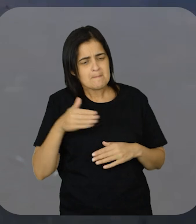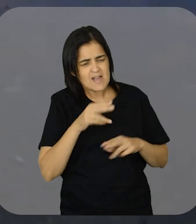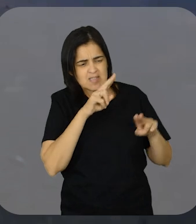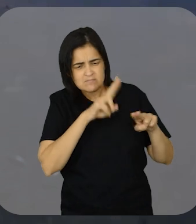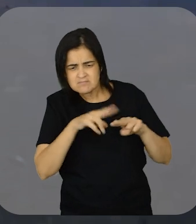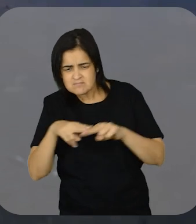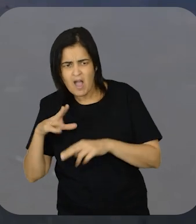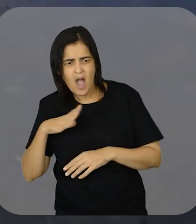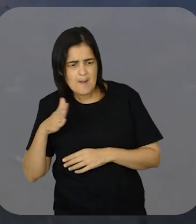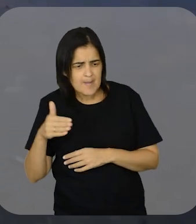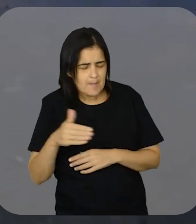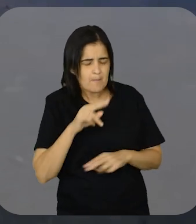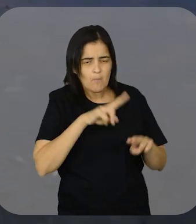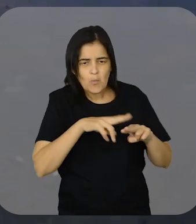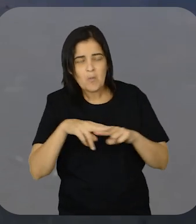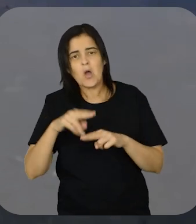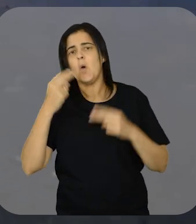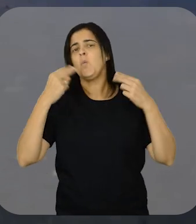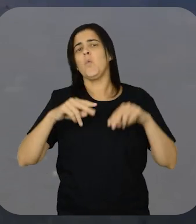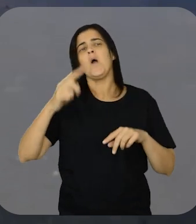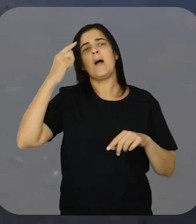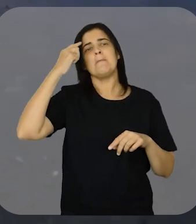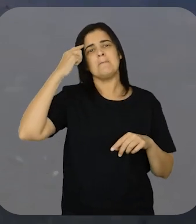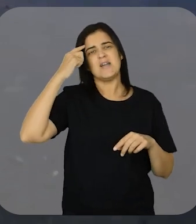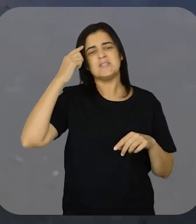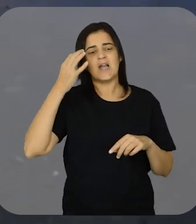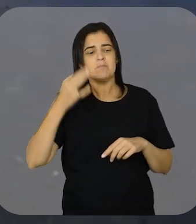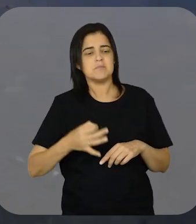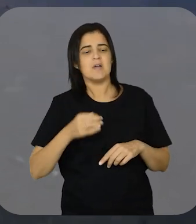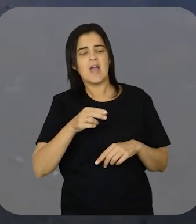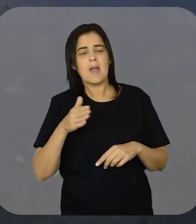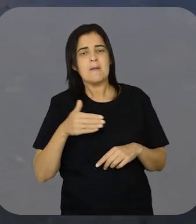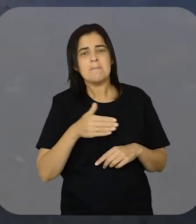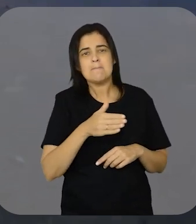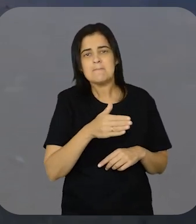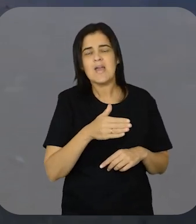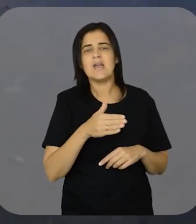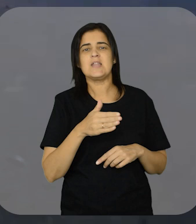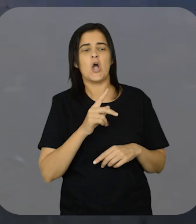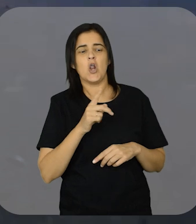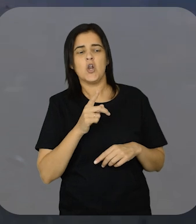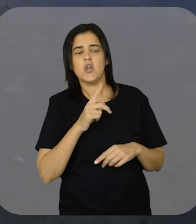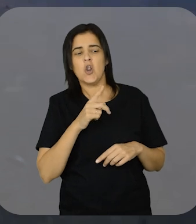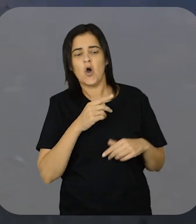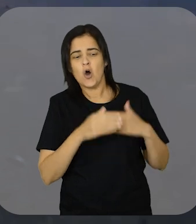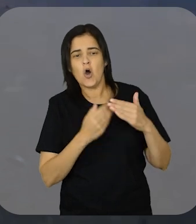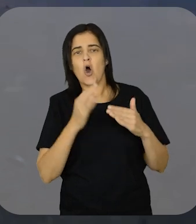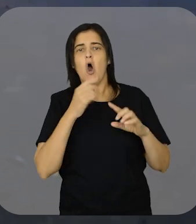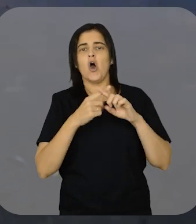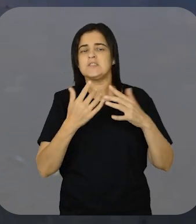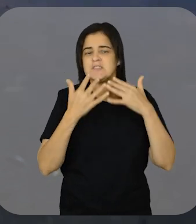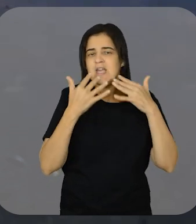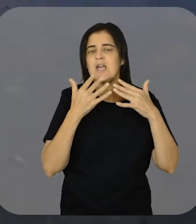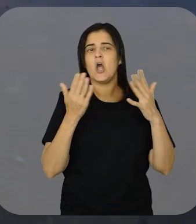orilla del lago, nunca pensamos que el pez no nadó lo suficiente, no produjo suficiente